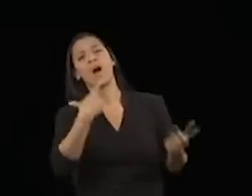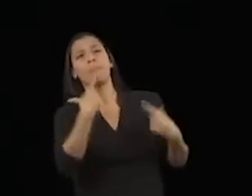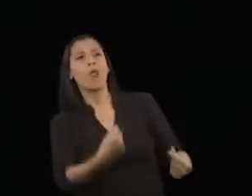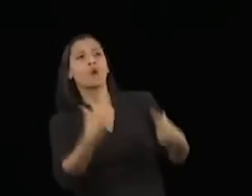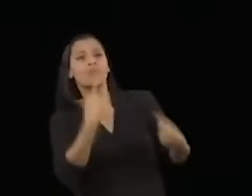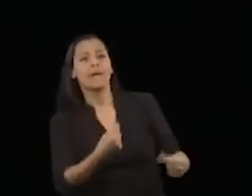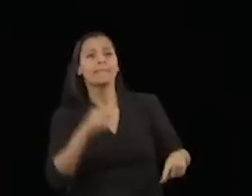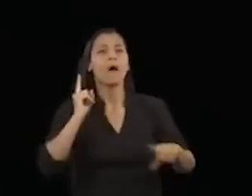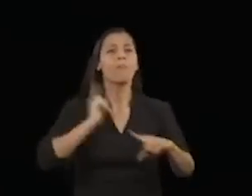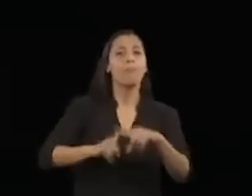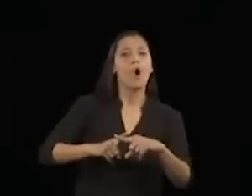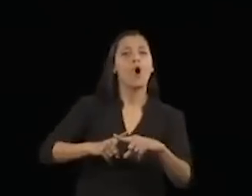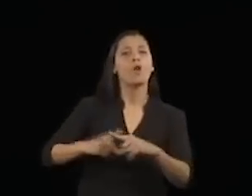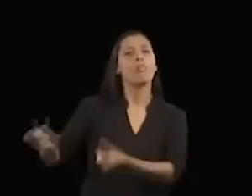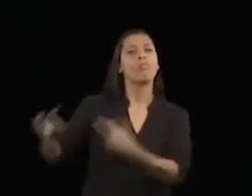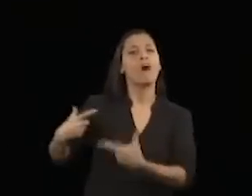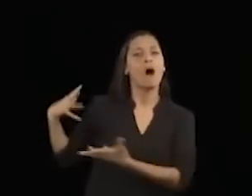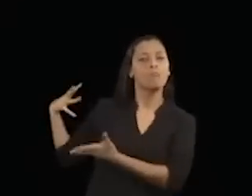porque,